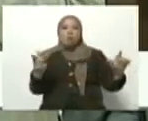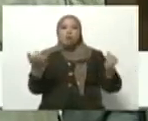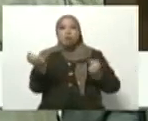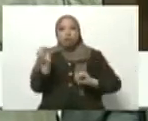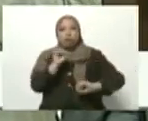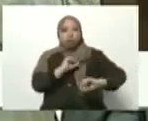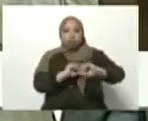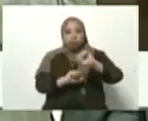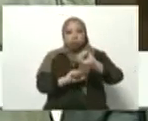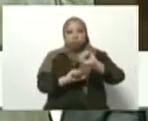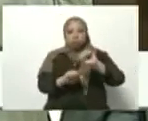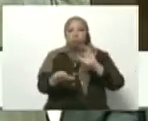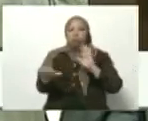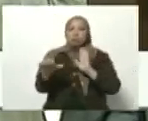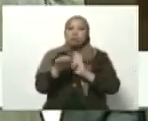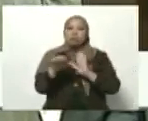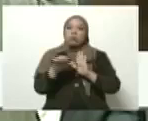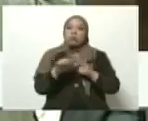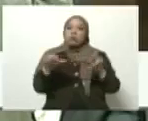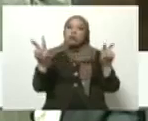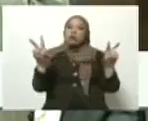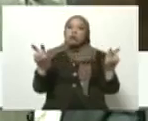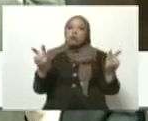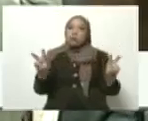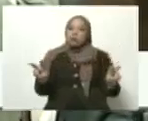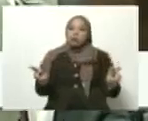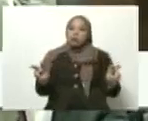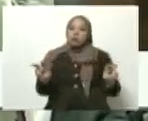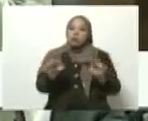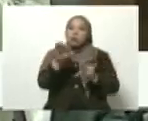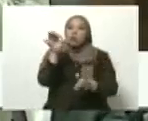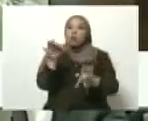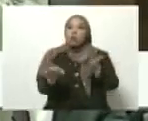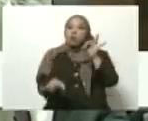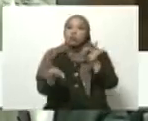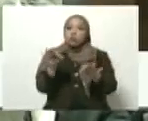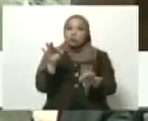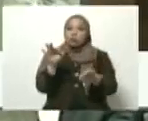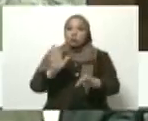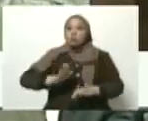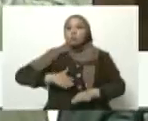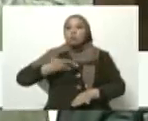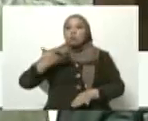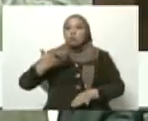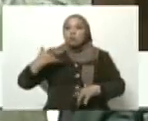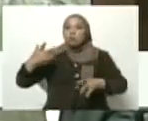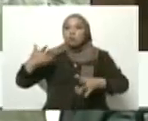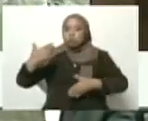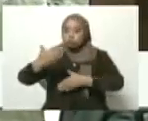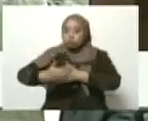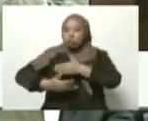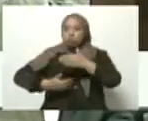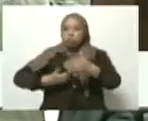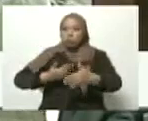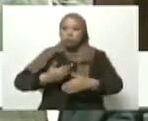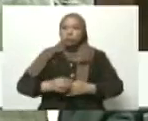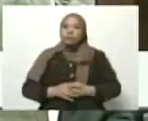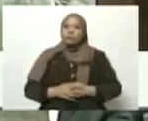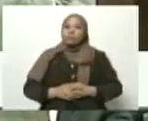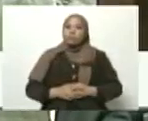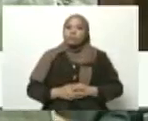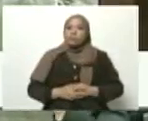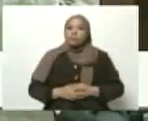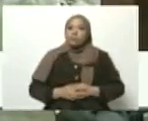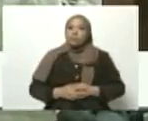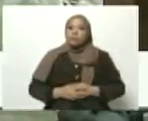coercitivas, donde un nuevo orden, un mundo más justo y más humano, se pueda construir. Para que no